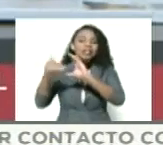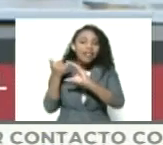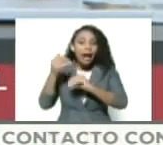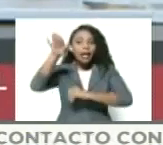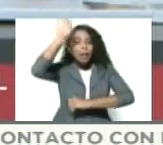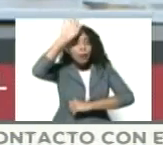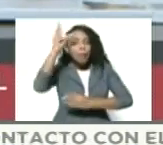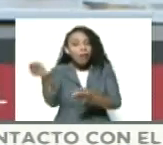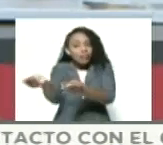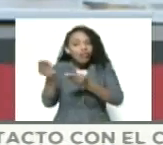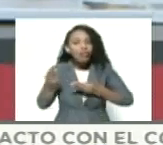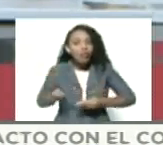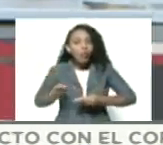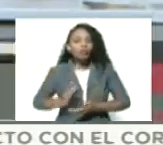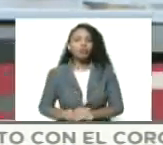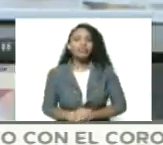dado